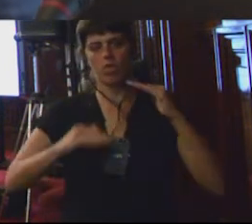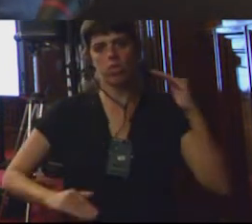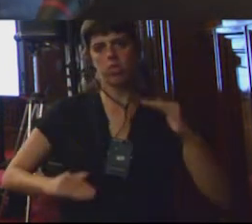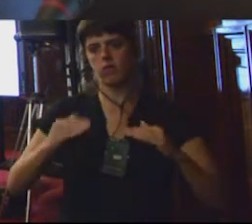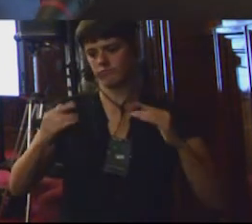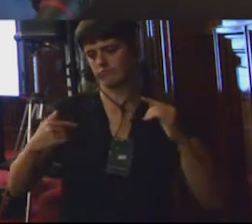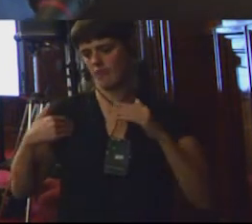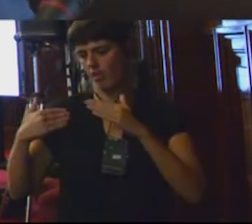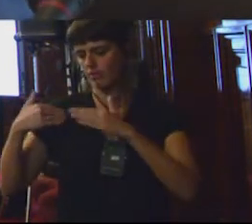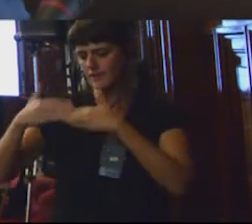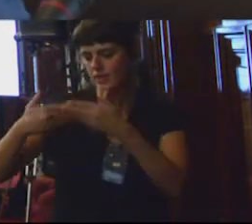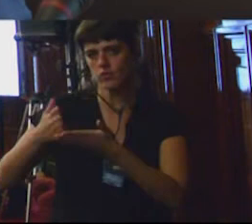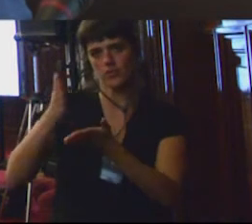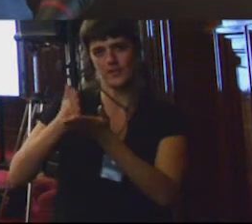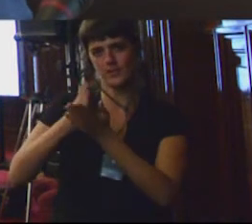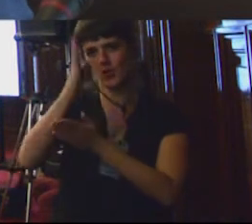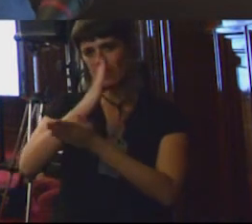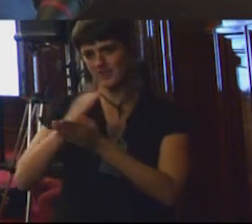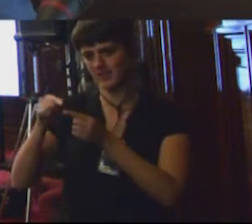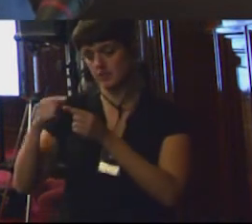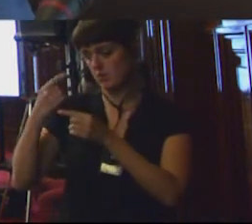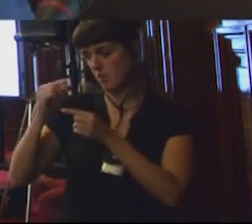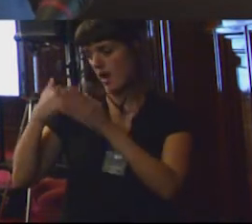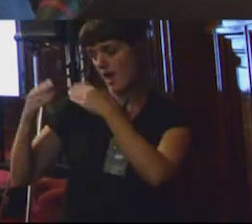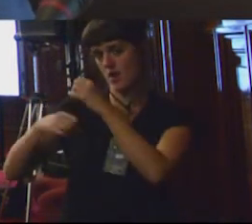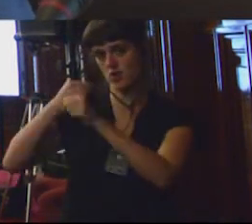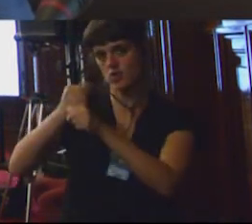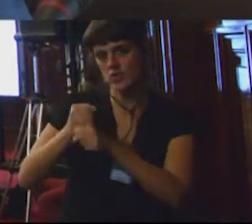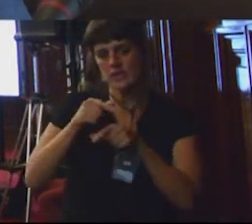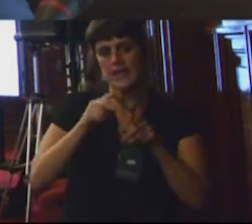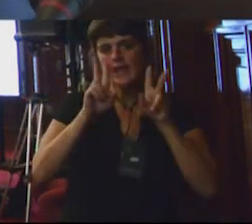del derecho brasileño en los últimos años en el tema del trabajo esclavo.